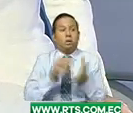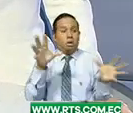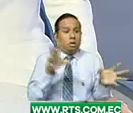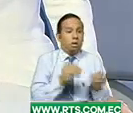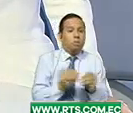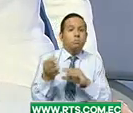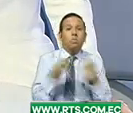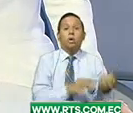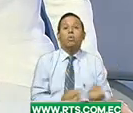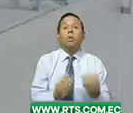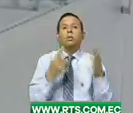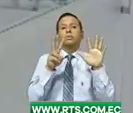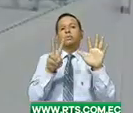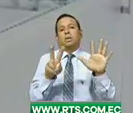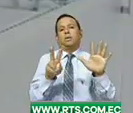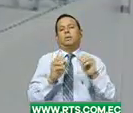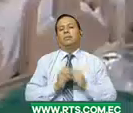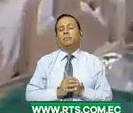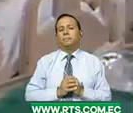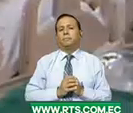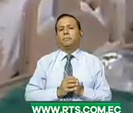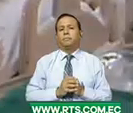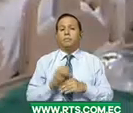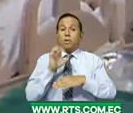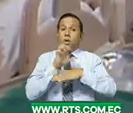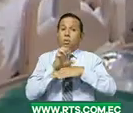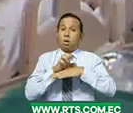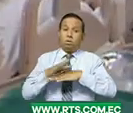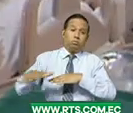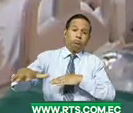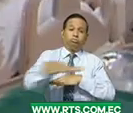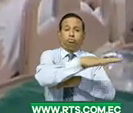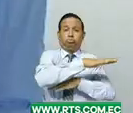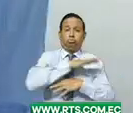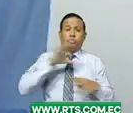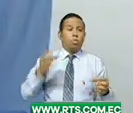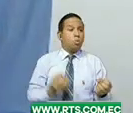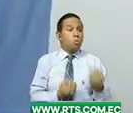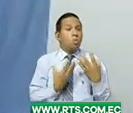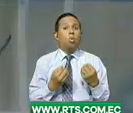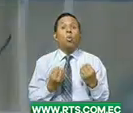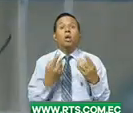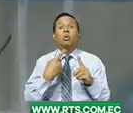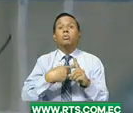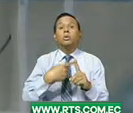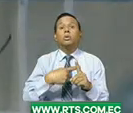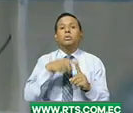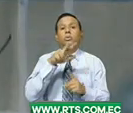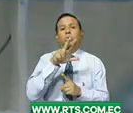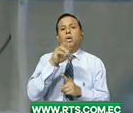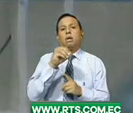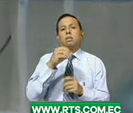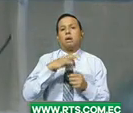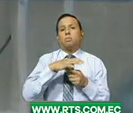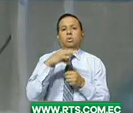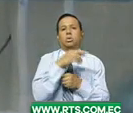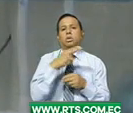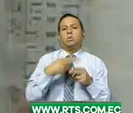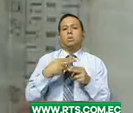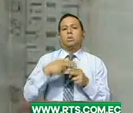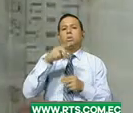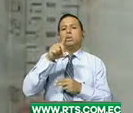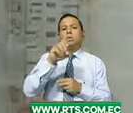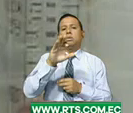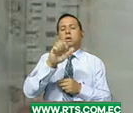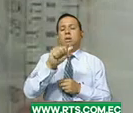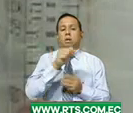fallecidos. A nivel nacional se han detectado ya 30 casos más con la variante Delta del COVID-19. En el desglose, 26 están